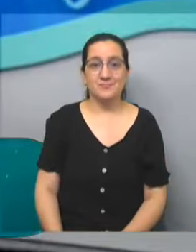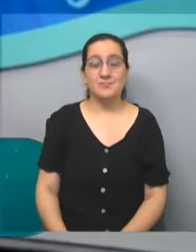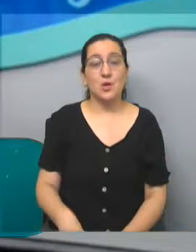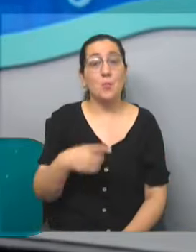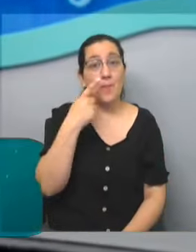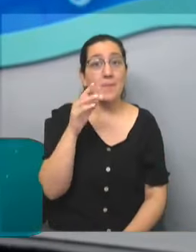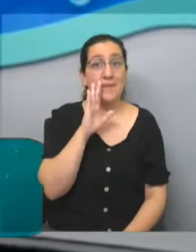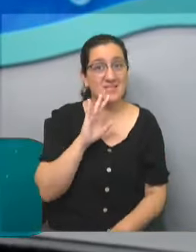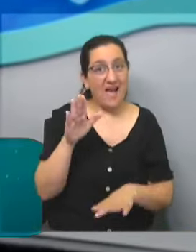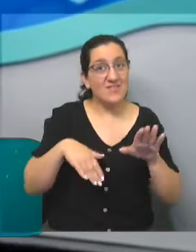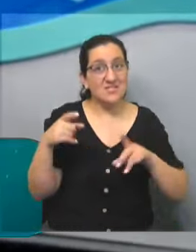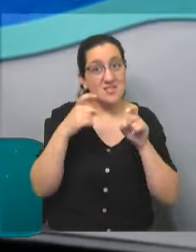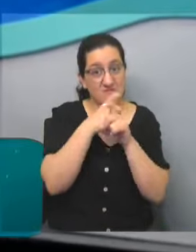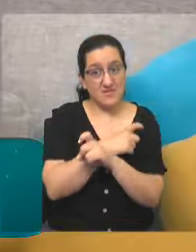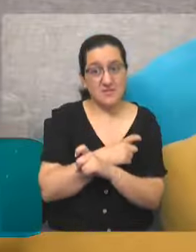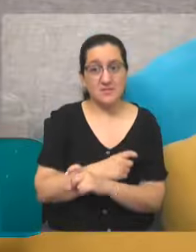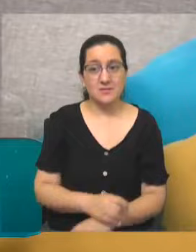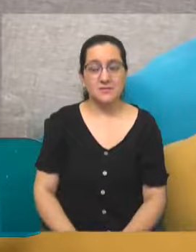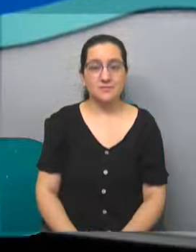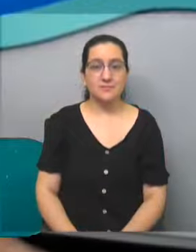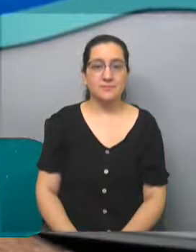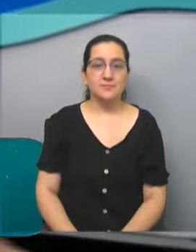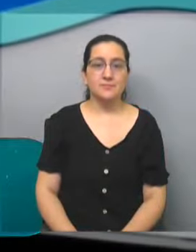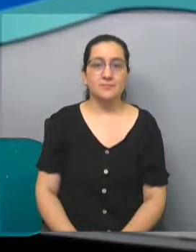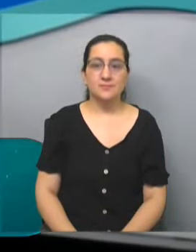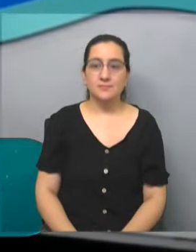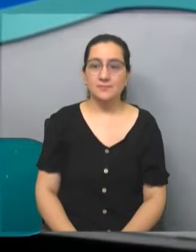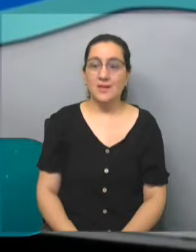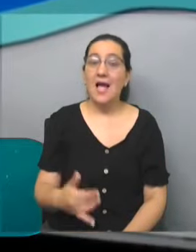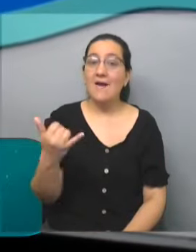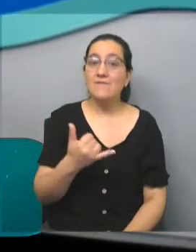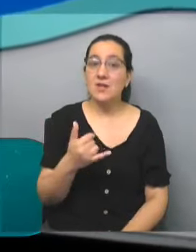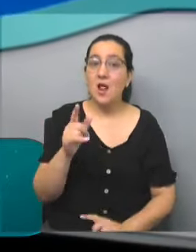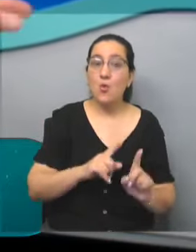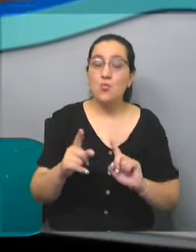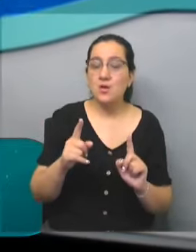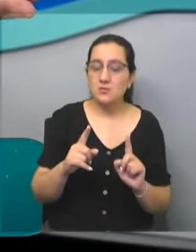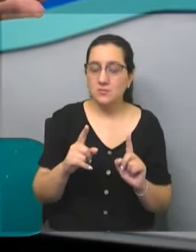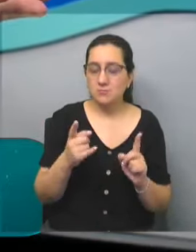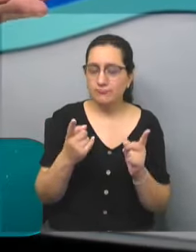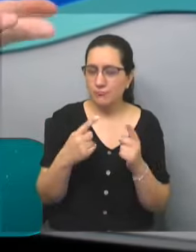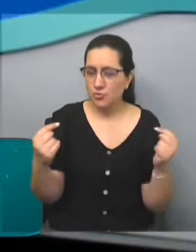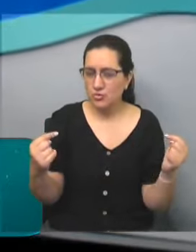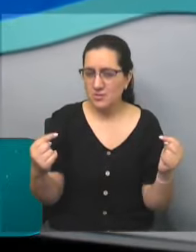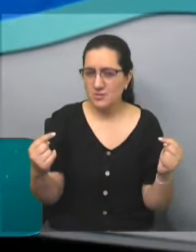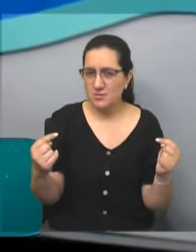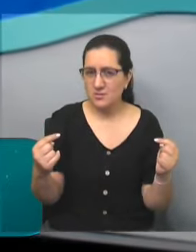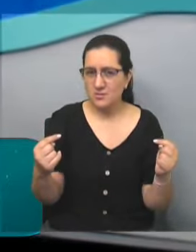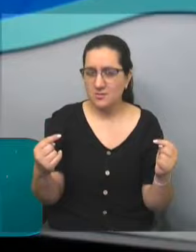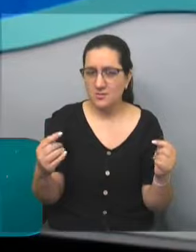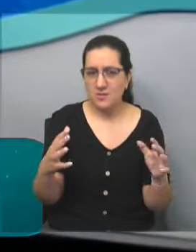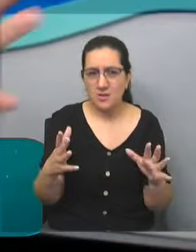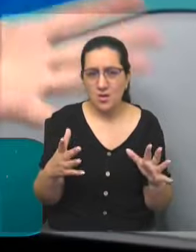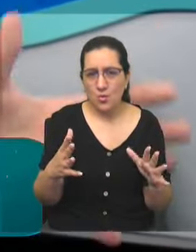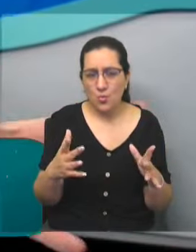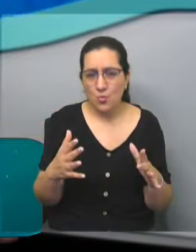Porque a los padres les cuesta mucho bajar de sus convicciones. Había unas cosas en la época, yo no sé si sigue existiendo, un día o algo así, que